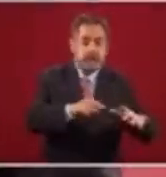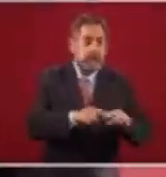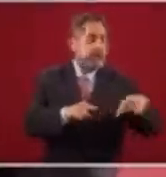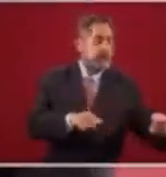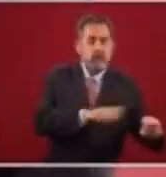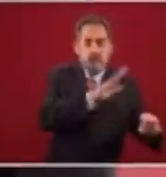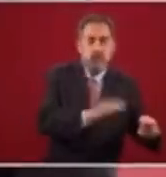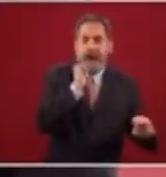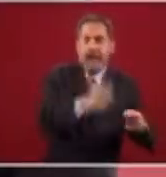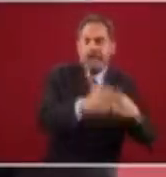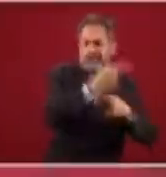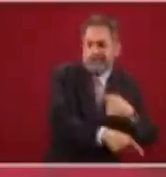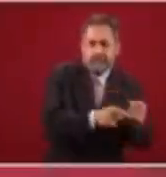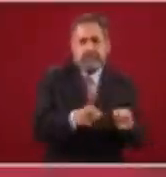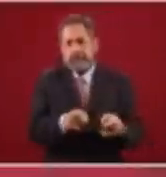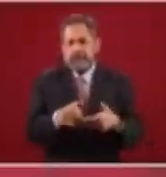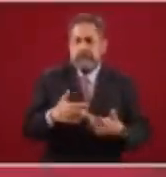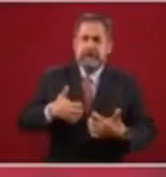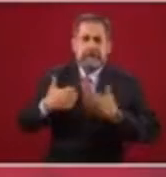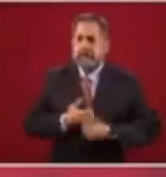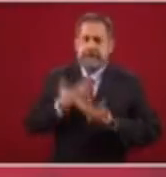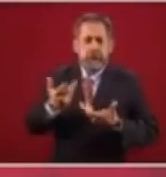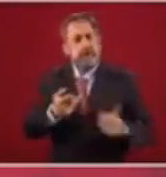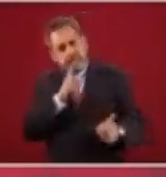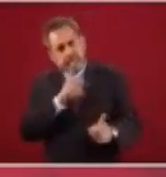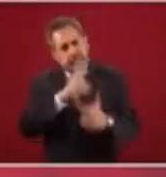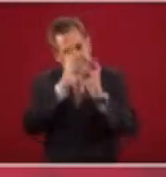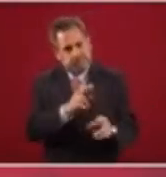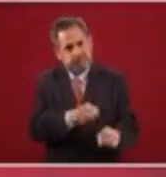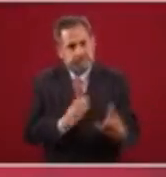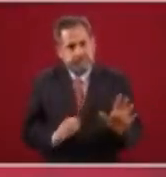de víctimas de la violencia. Hay que